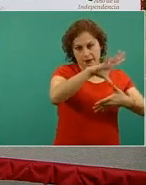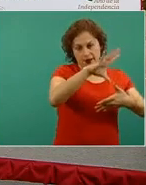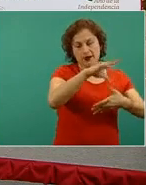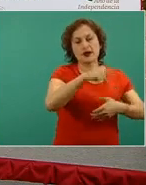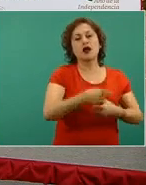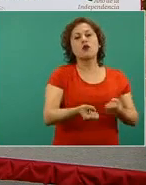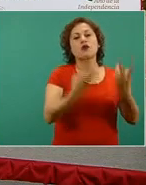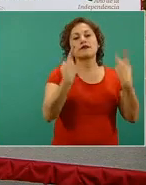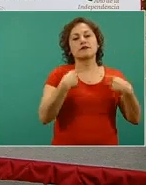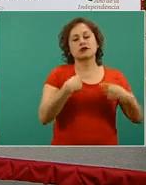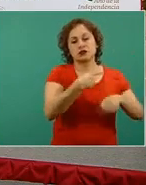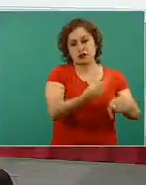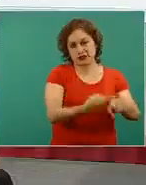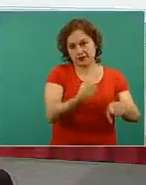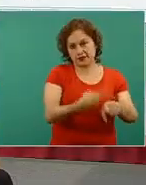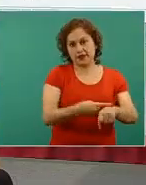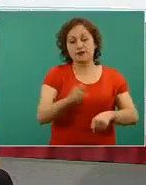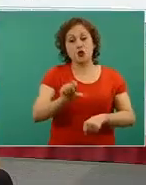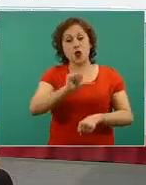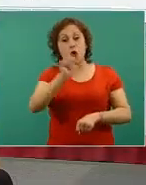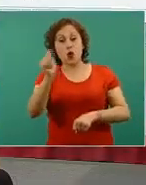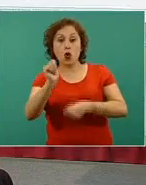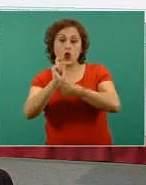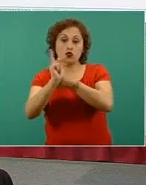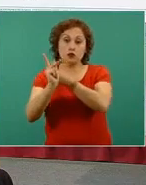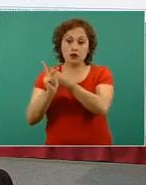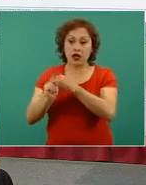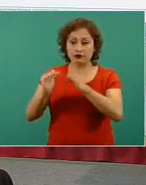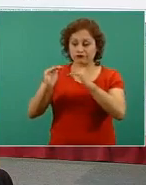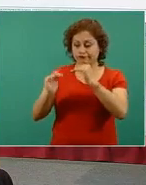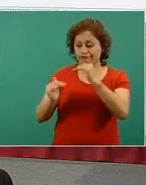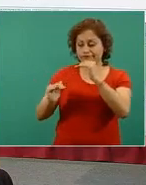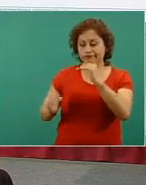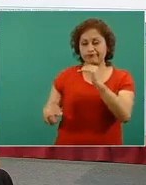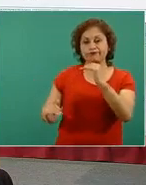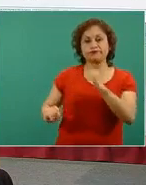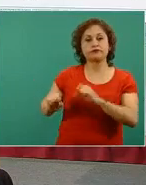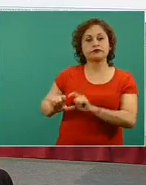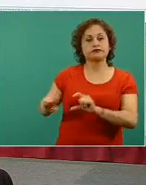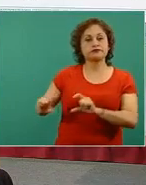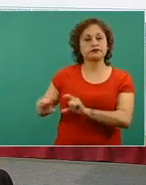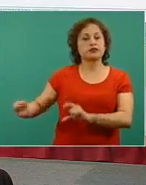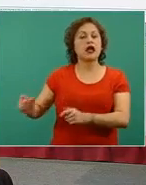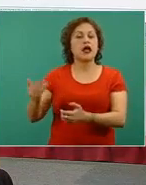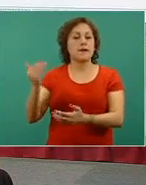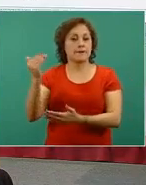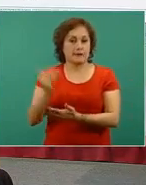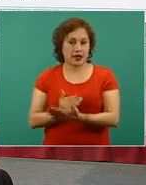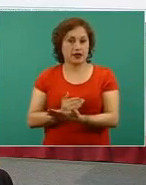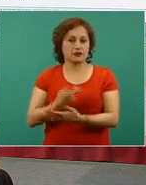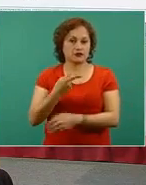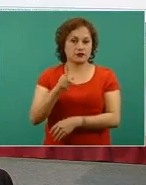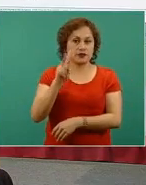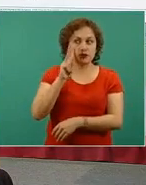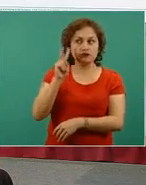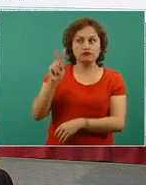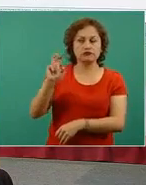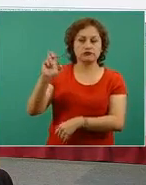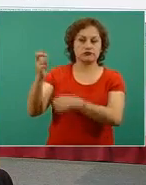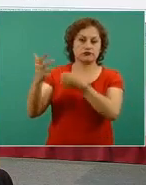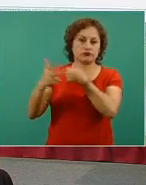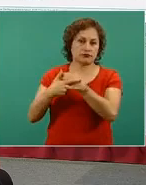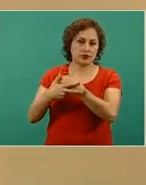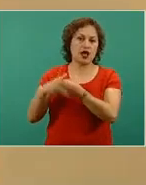otras regiones con un menor reporte, pero lo más importante pues es que visualizamos que en Europa empezamos a